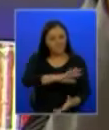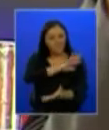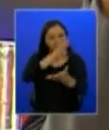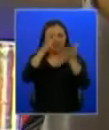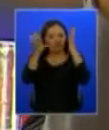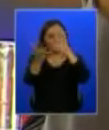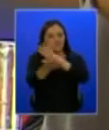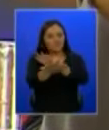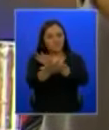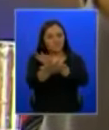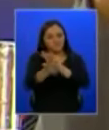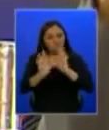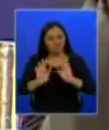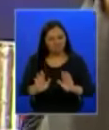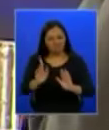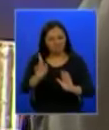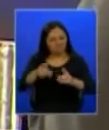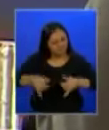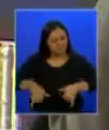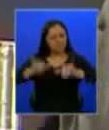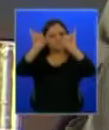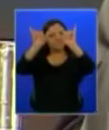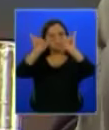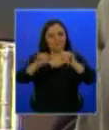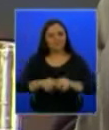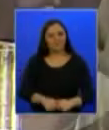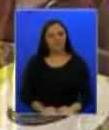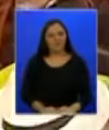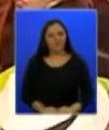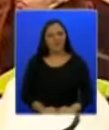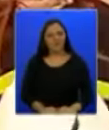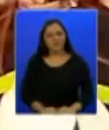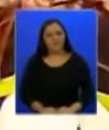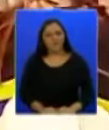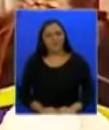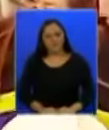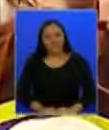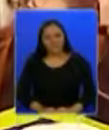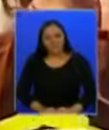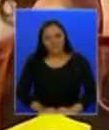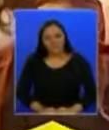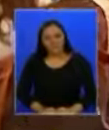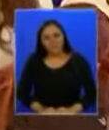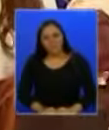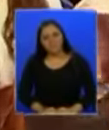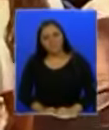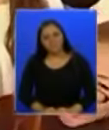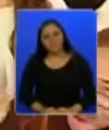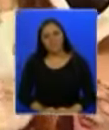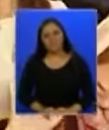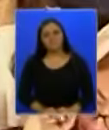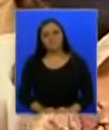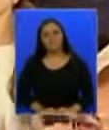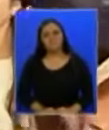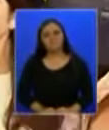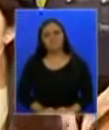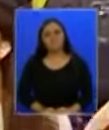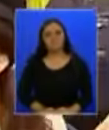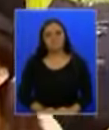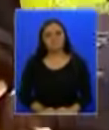revolución que no la parará nada ni nadie. Somos millones, somos